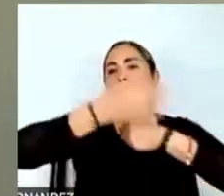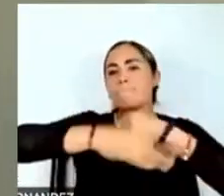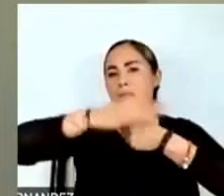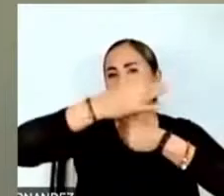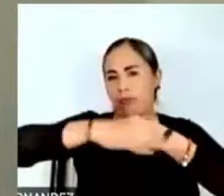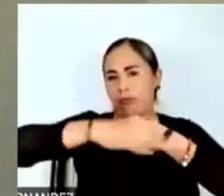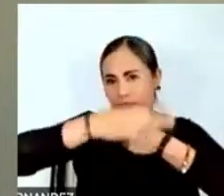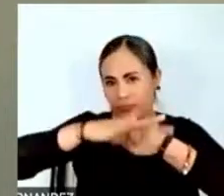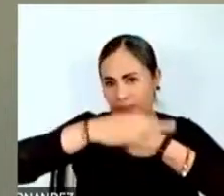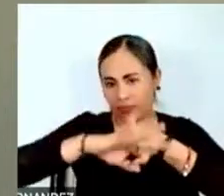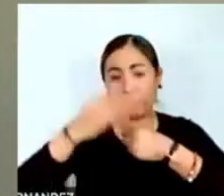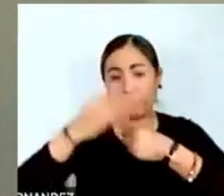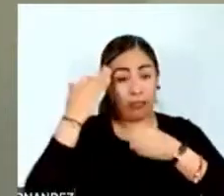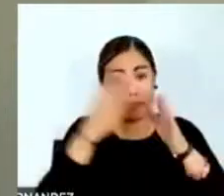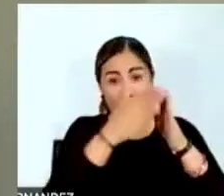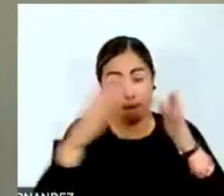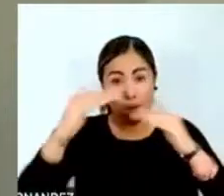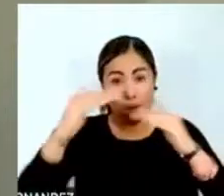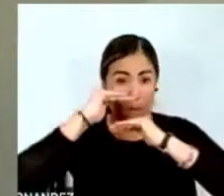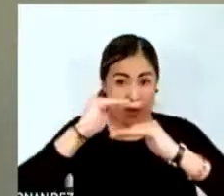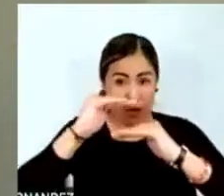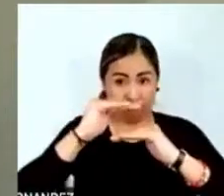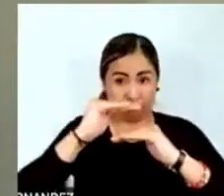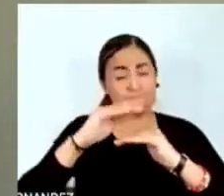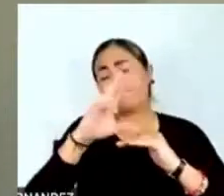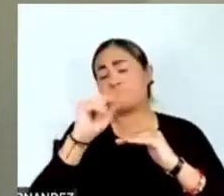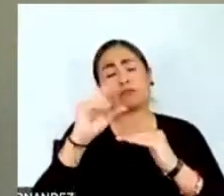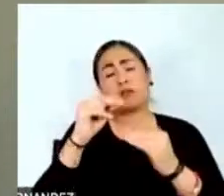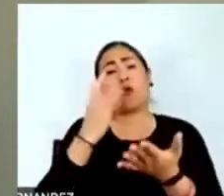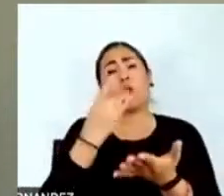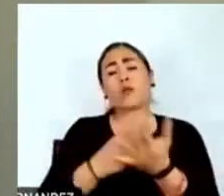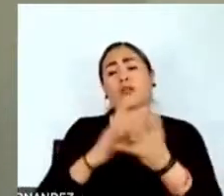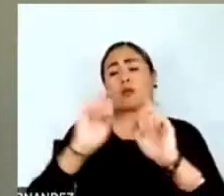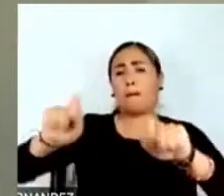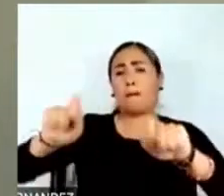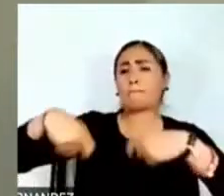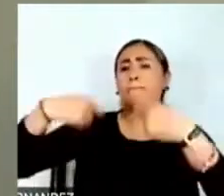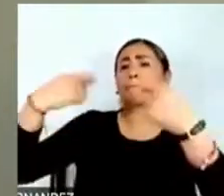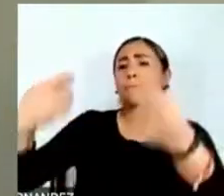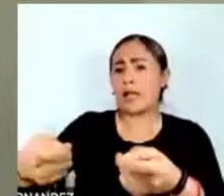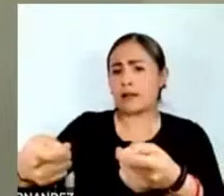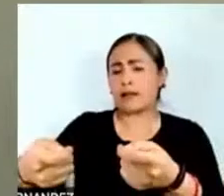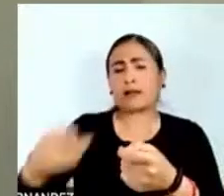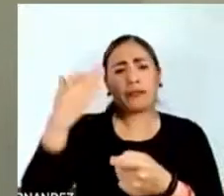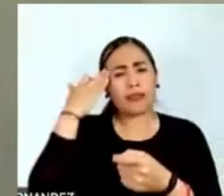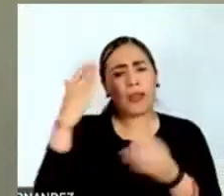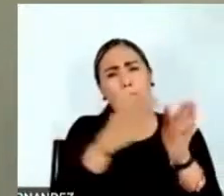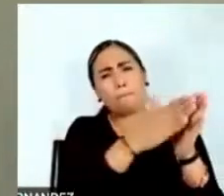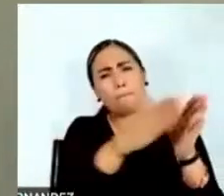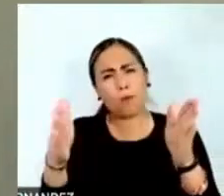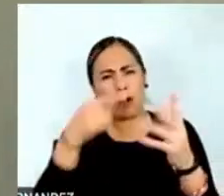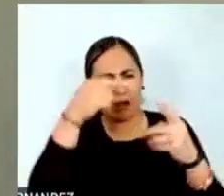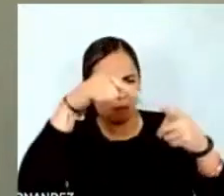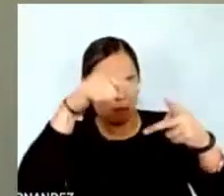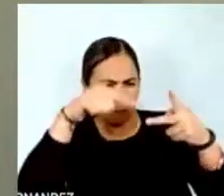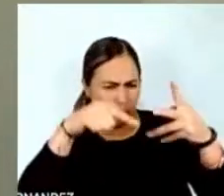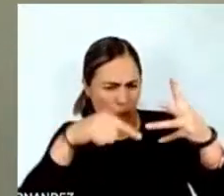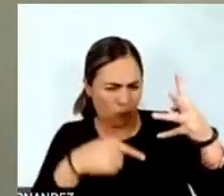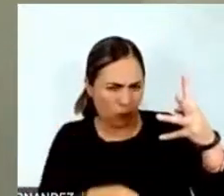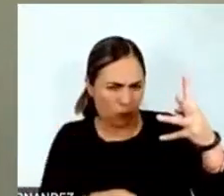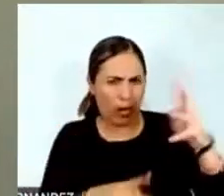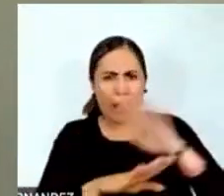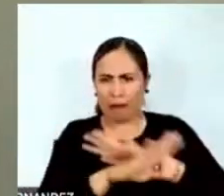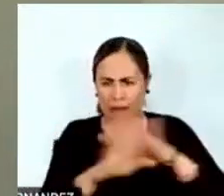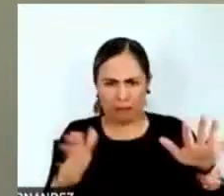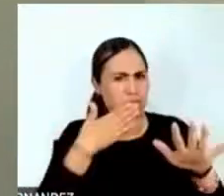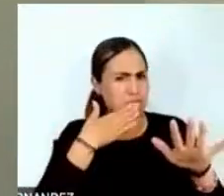determinado, sino que en principio son nombrados y durarán en su cargo mientras cumplan, digamos, las condiciones previamente establecidas en la carrera. Entonces, los pronunciamientos